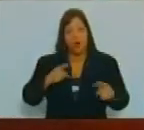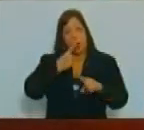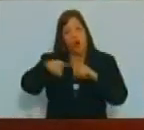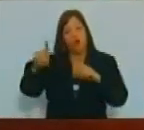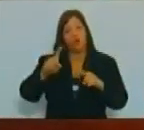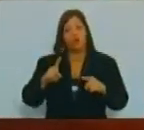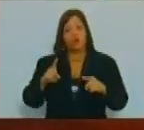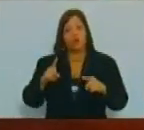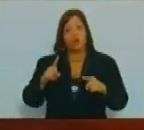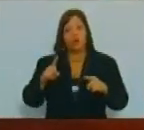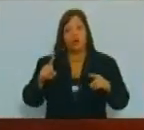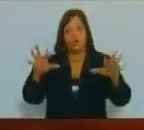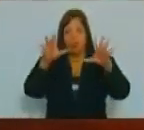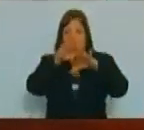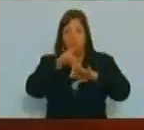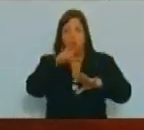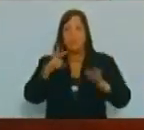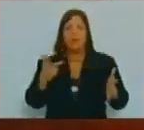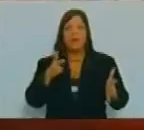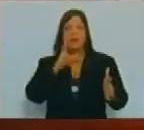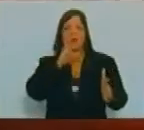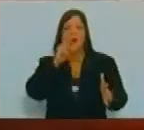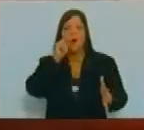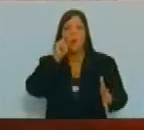monstruo de ramo verde